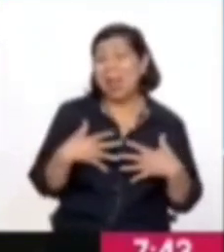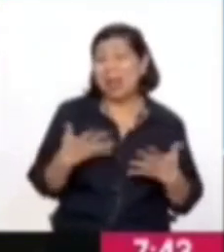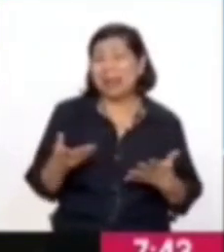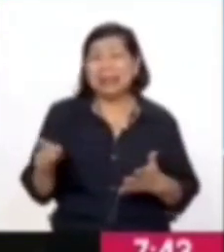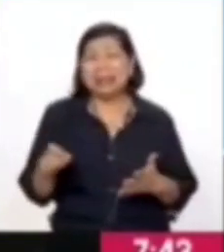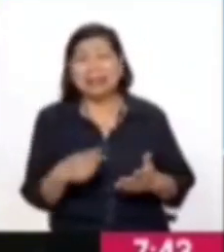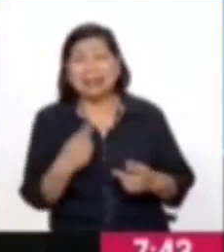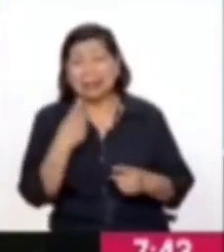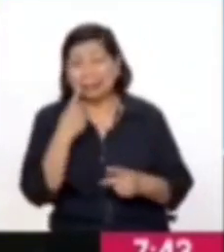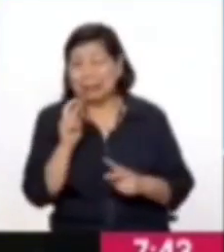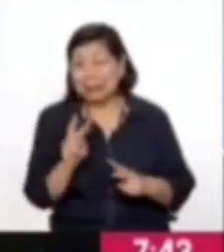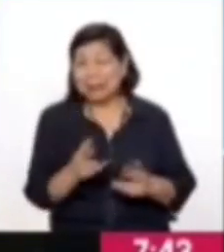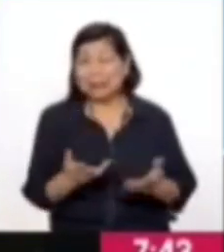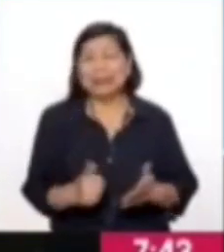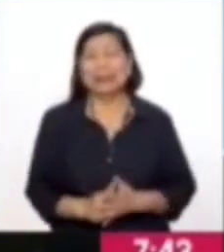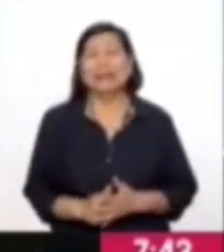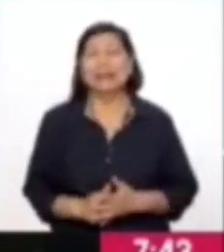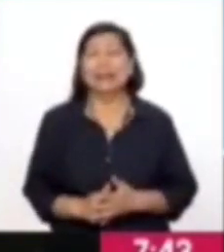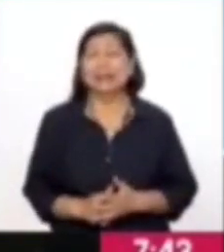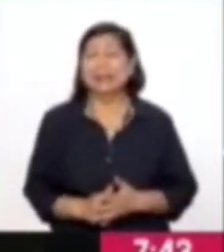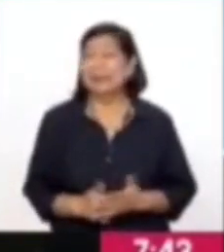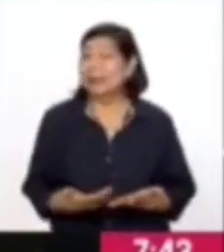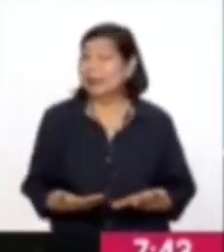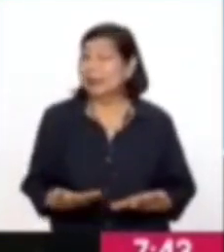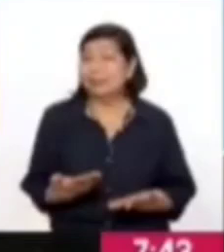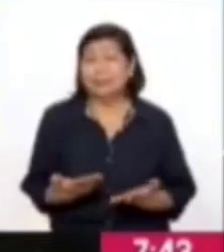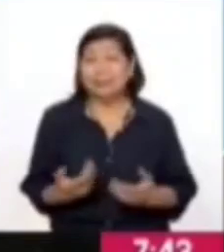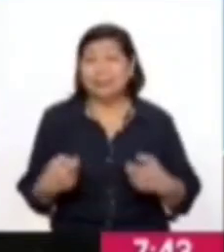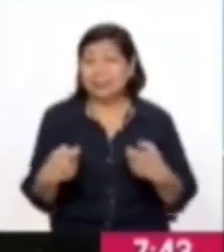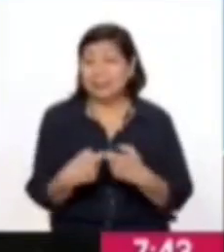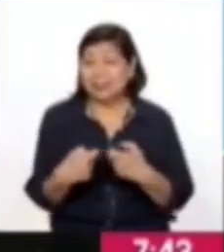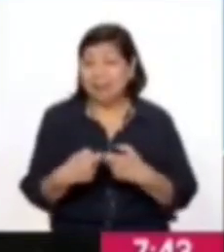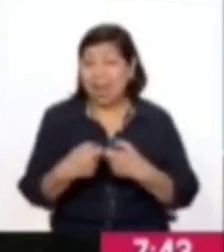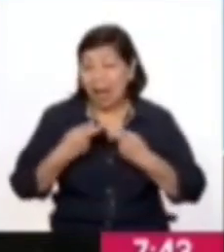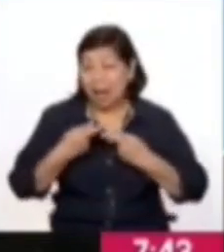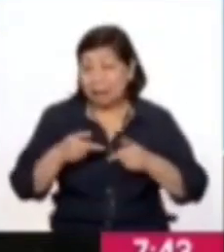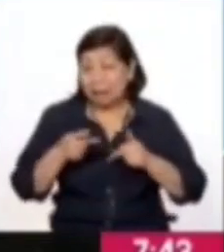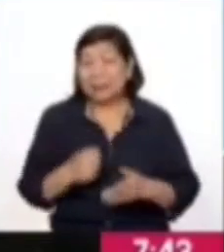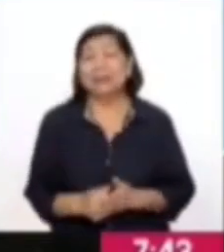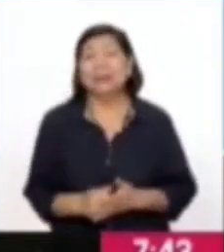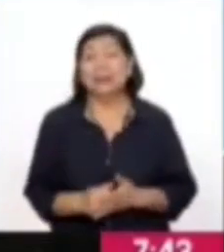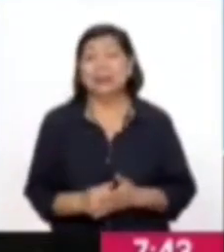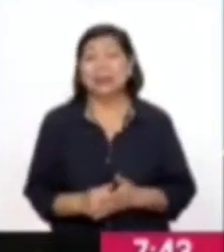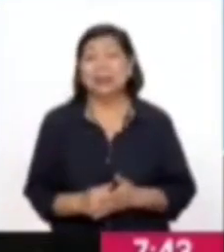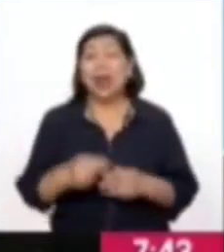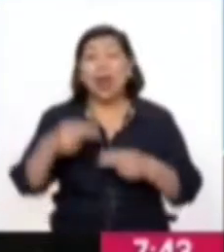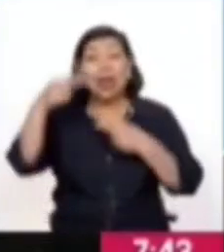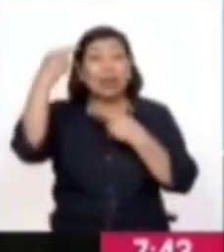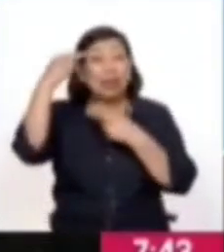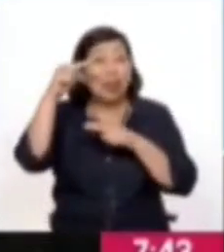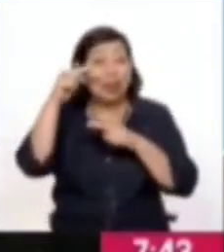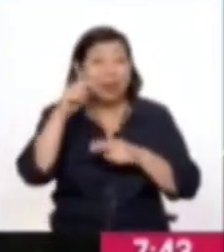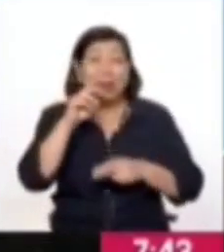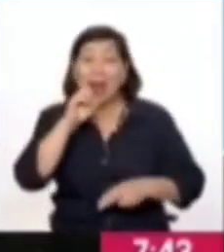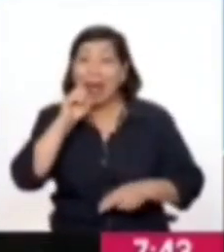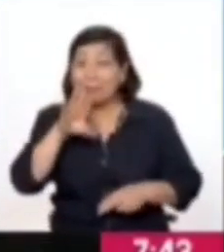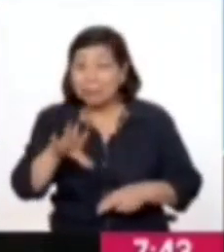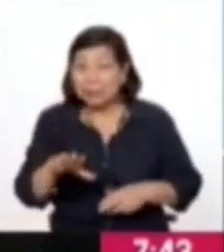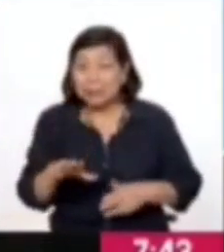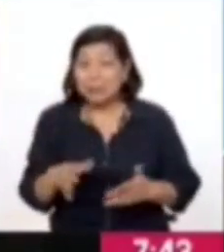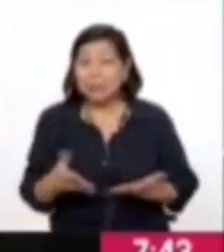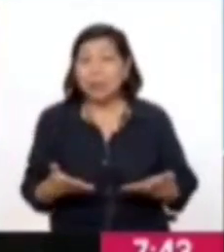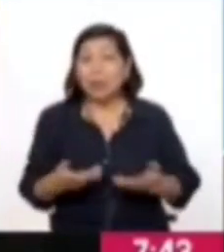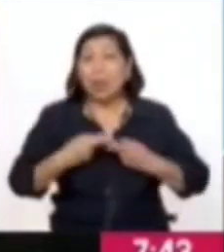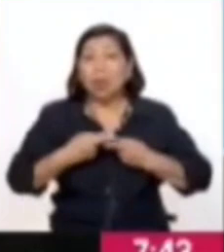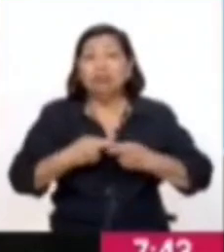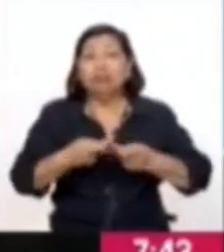acto de este tipo, las redes sociales y las noticias